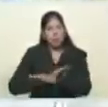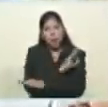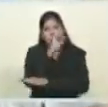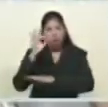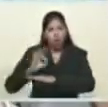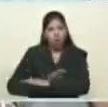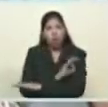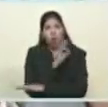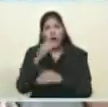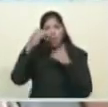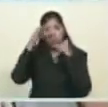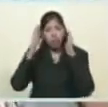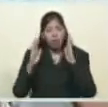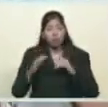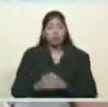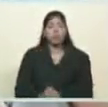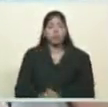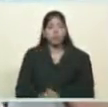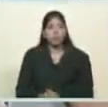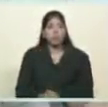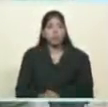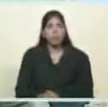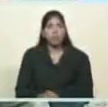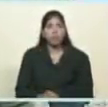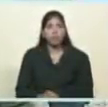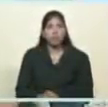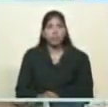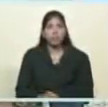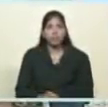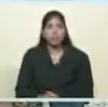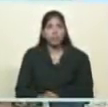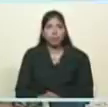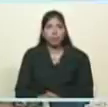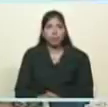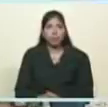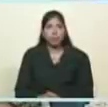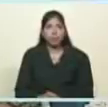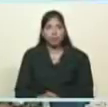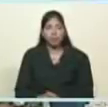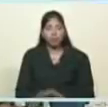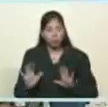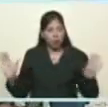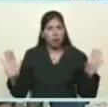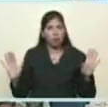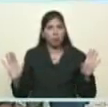He dicho